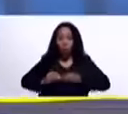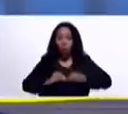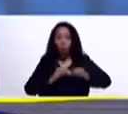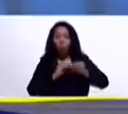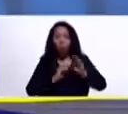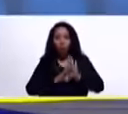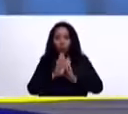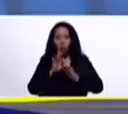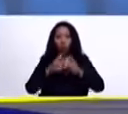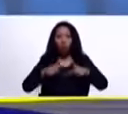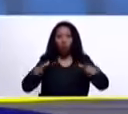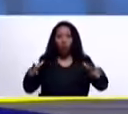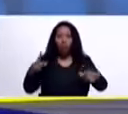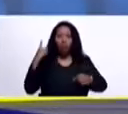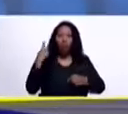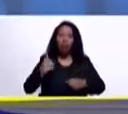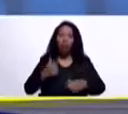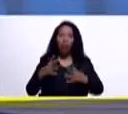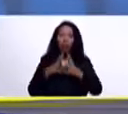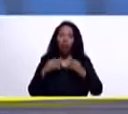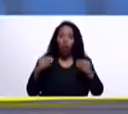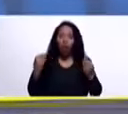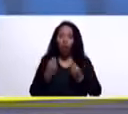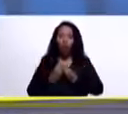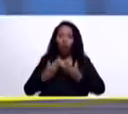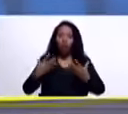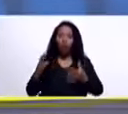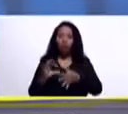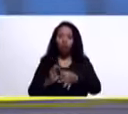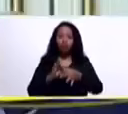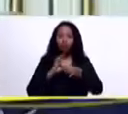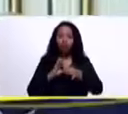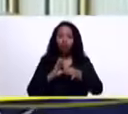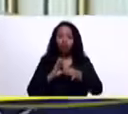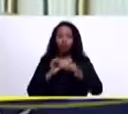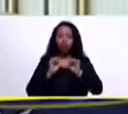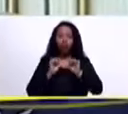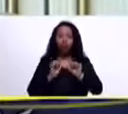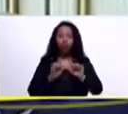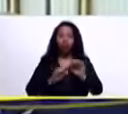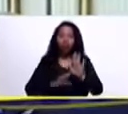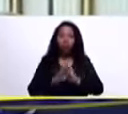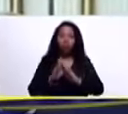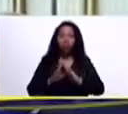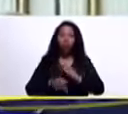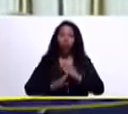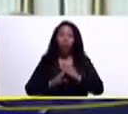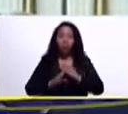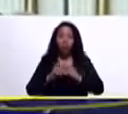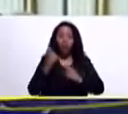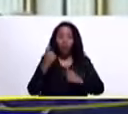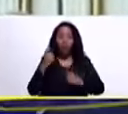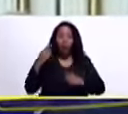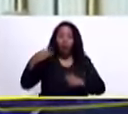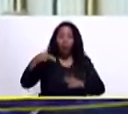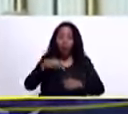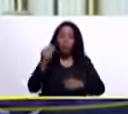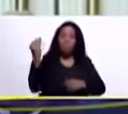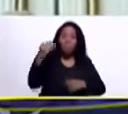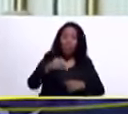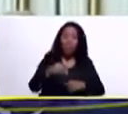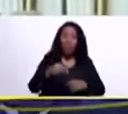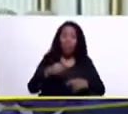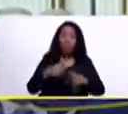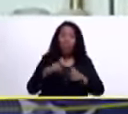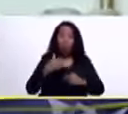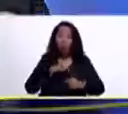de nosotros tres. Y que lleguemos y sigamos avanzando, tenemos todavía mucho que caminar, pero nosotros los empresarios vamos a